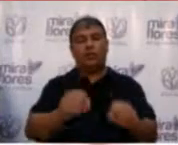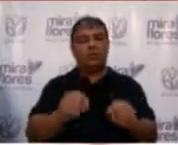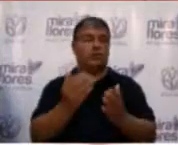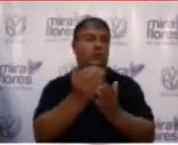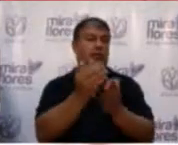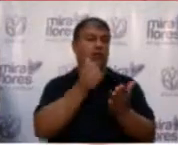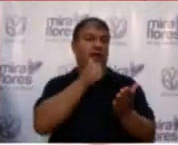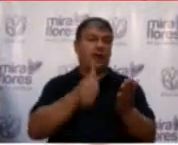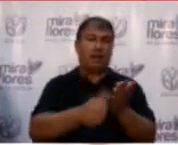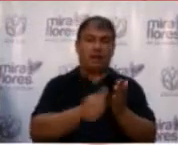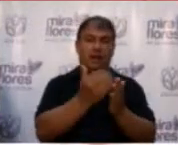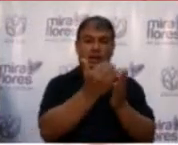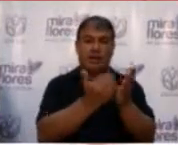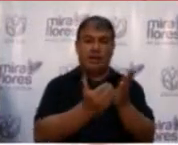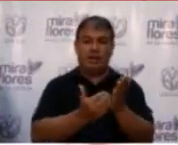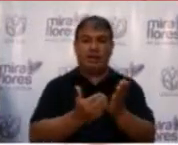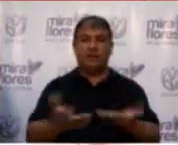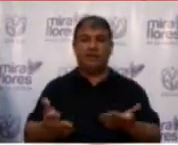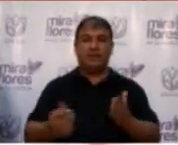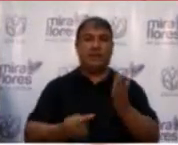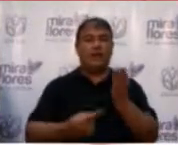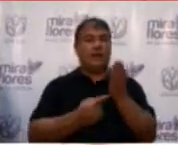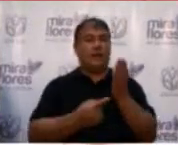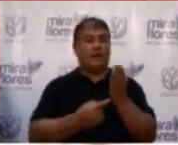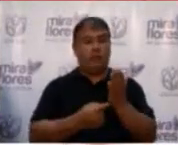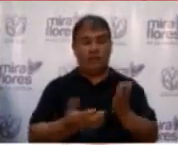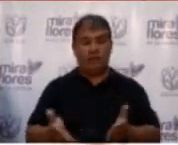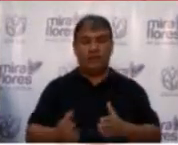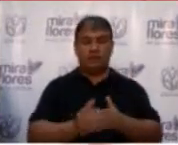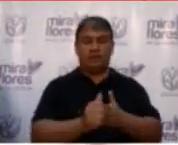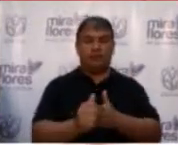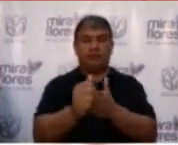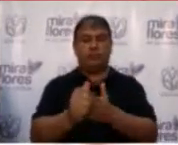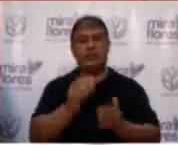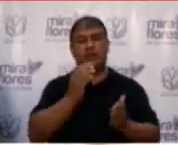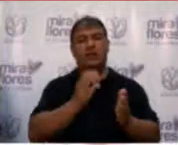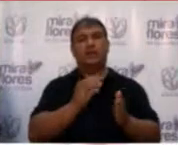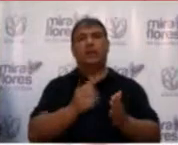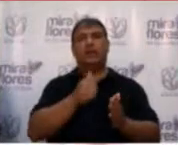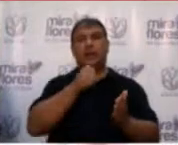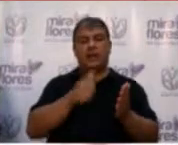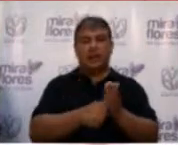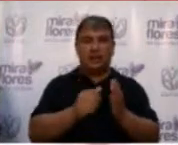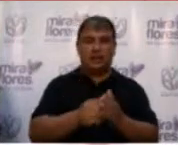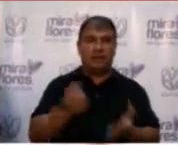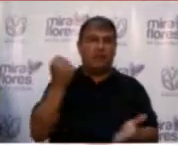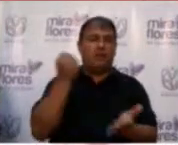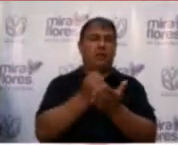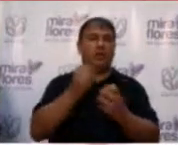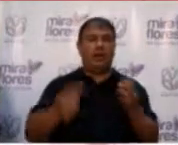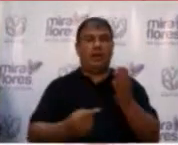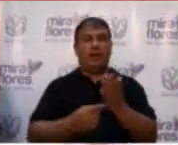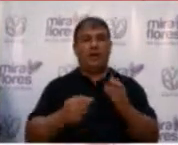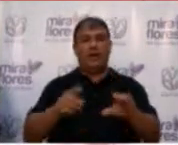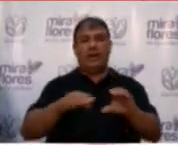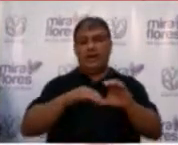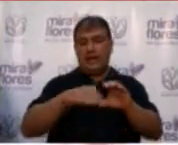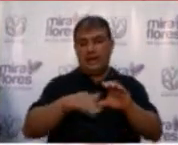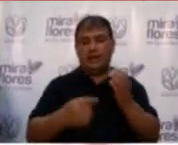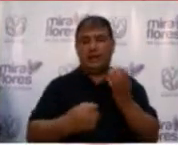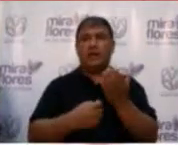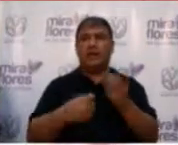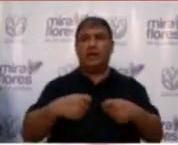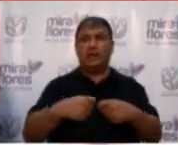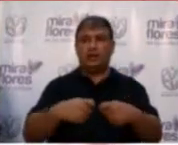nuestra carta de navegación en tecnología, que es la carta de gobierno electrónico que se aprobó el 7 de enero